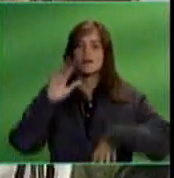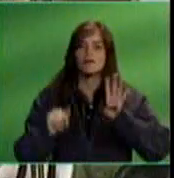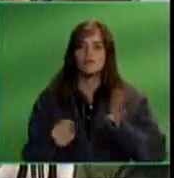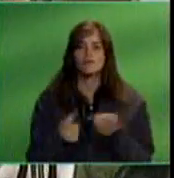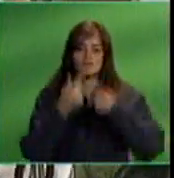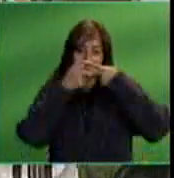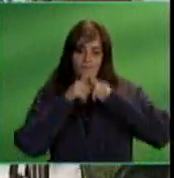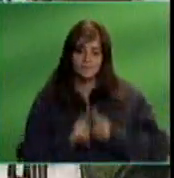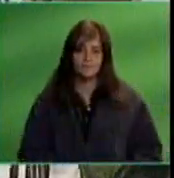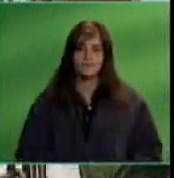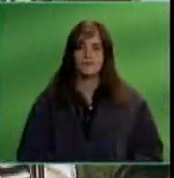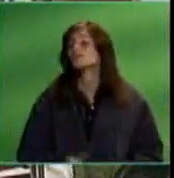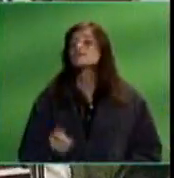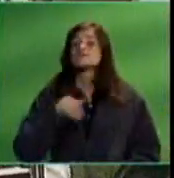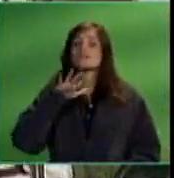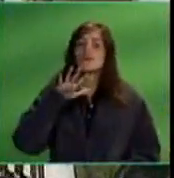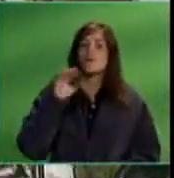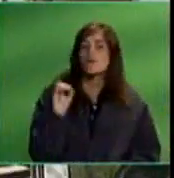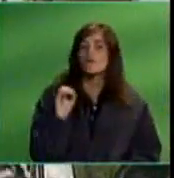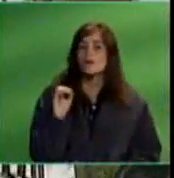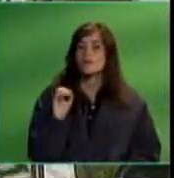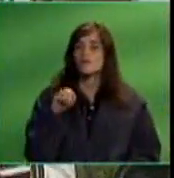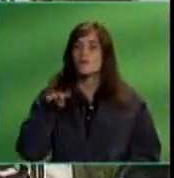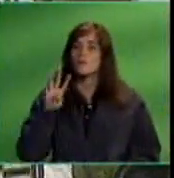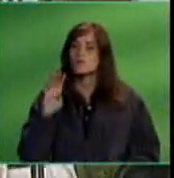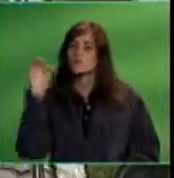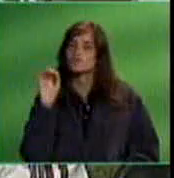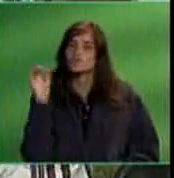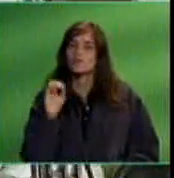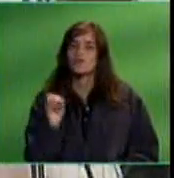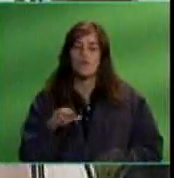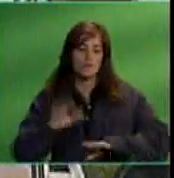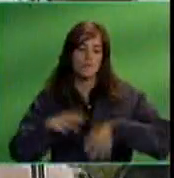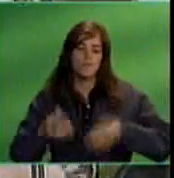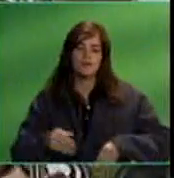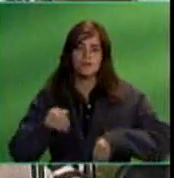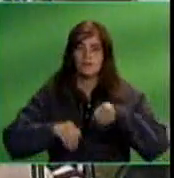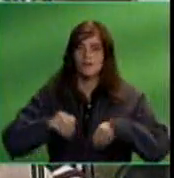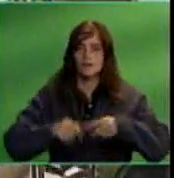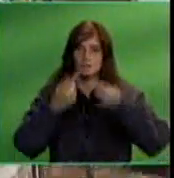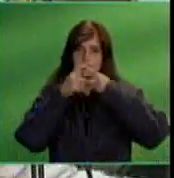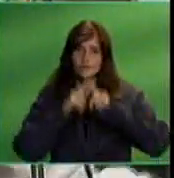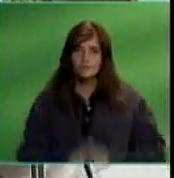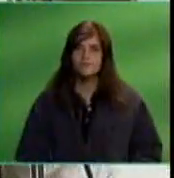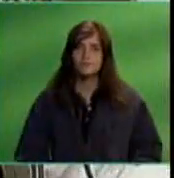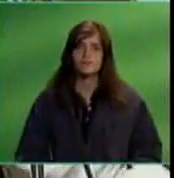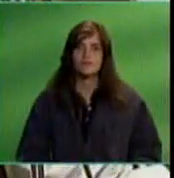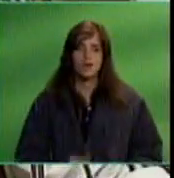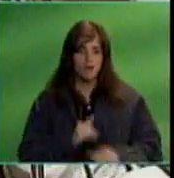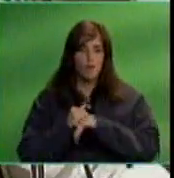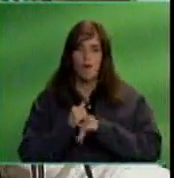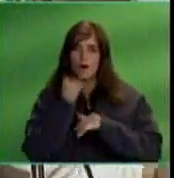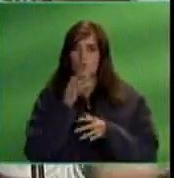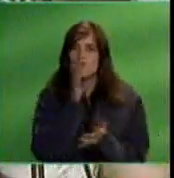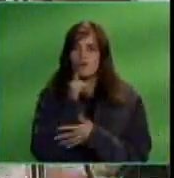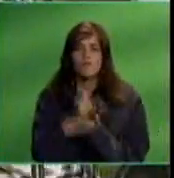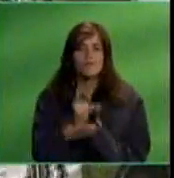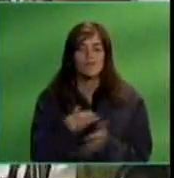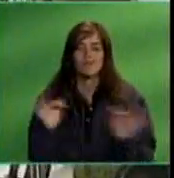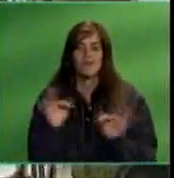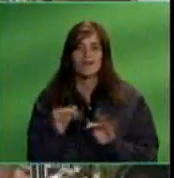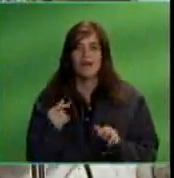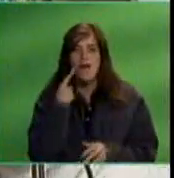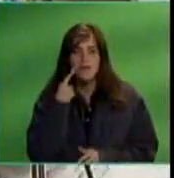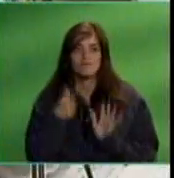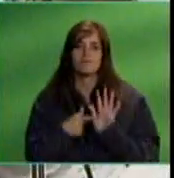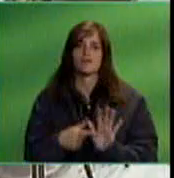auditorías hay 5 4% de las mesas auditadas de forma aleatoria no hay una sola prueba que no se caiga